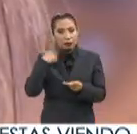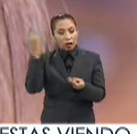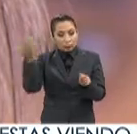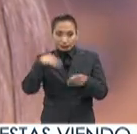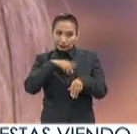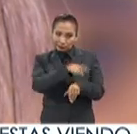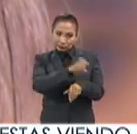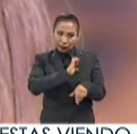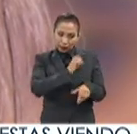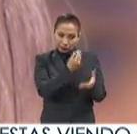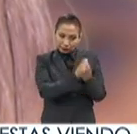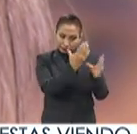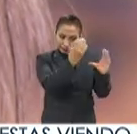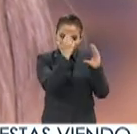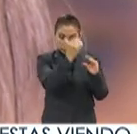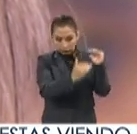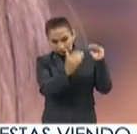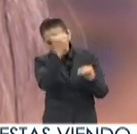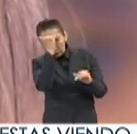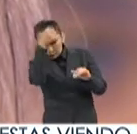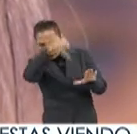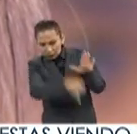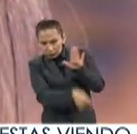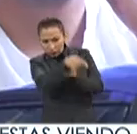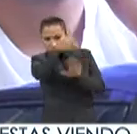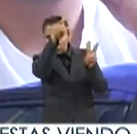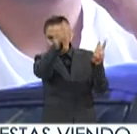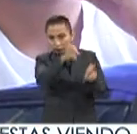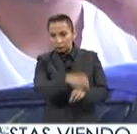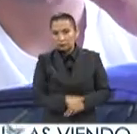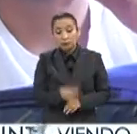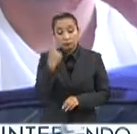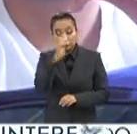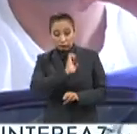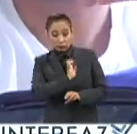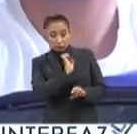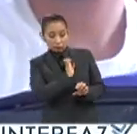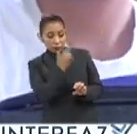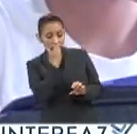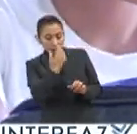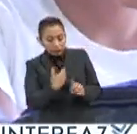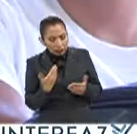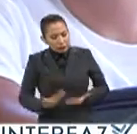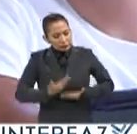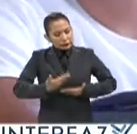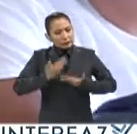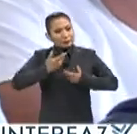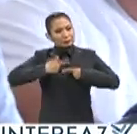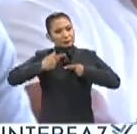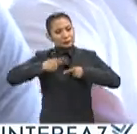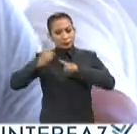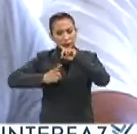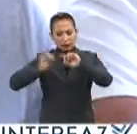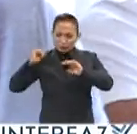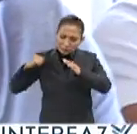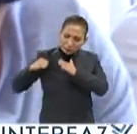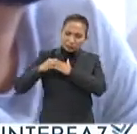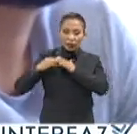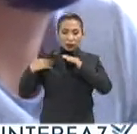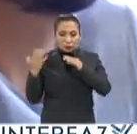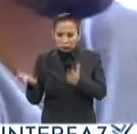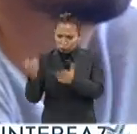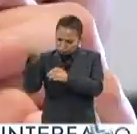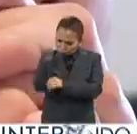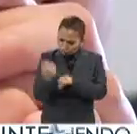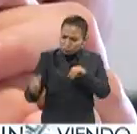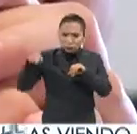las órdenes de un entrenador que cuente con un amplio conocimiento en la materia. Un entrenador que saque lo mejor del deportista, que lo lleve al límite, que explote